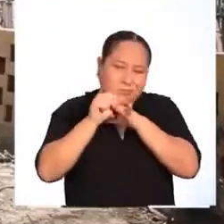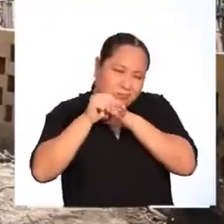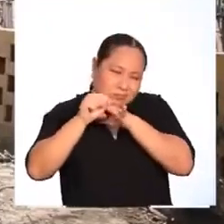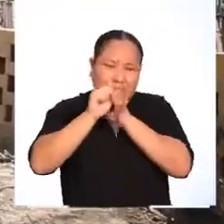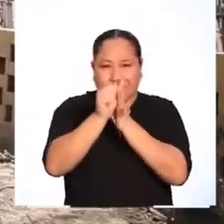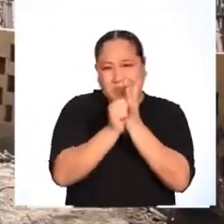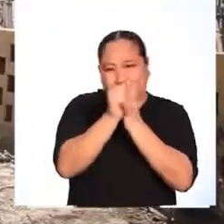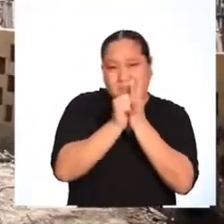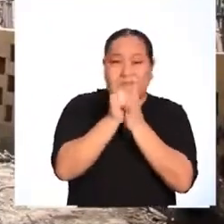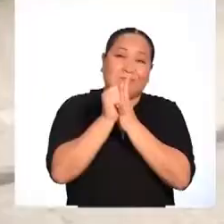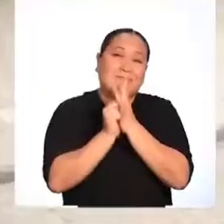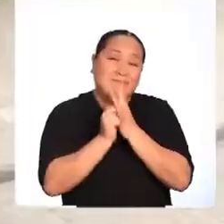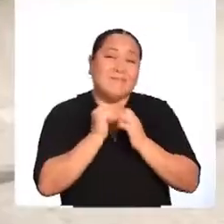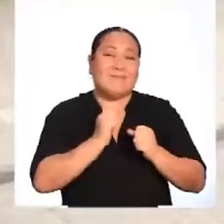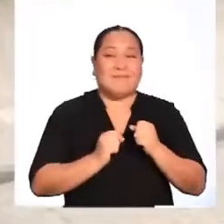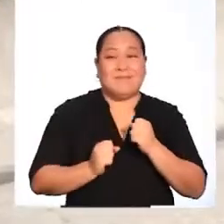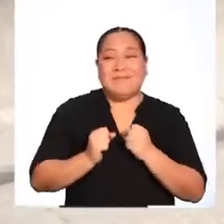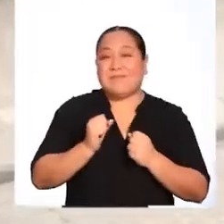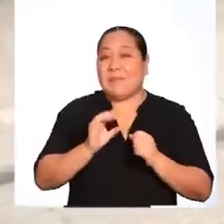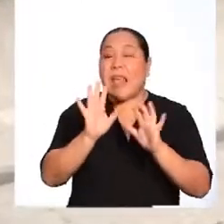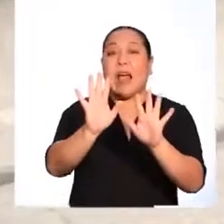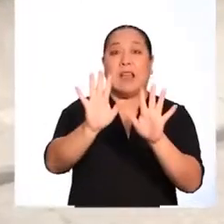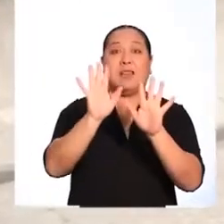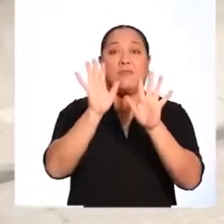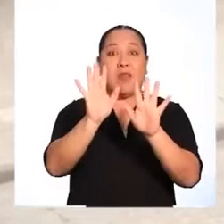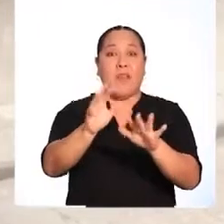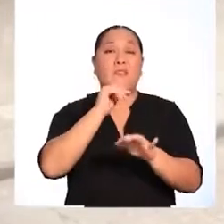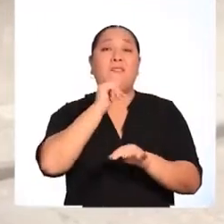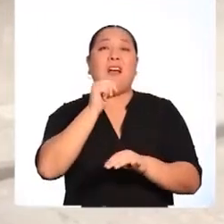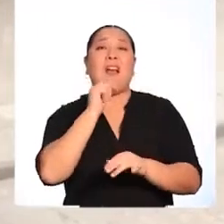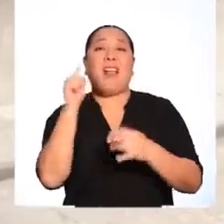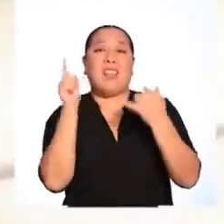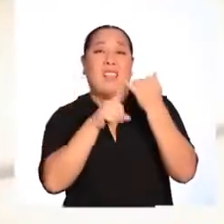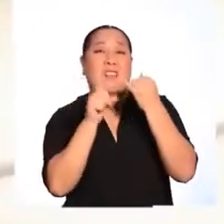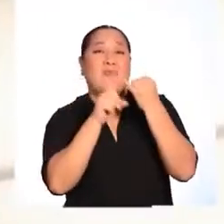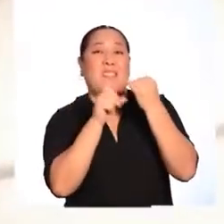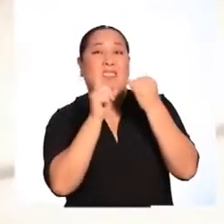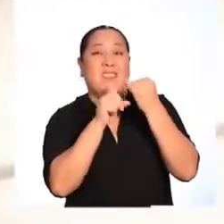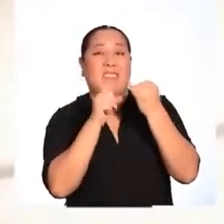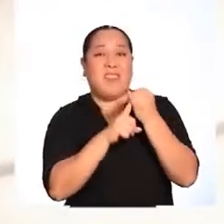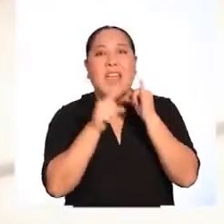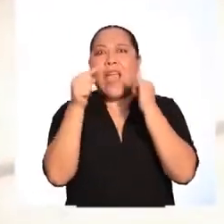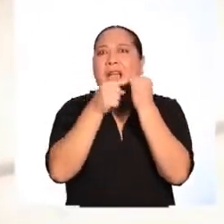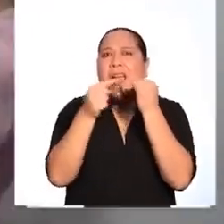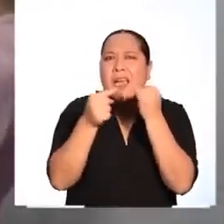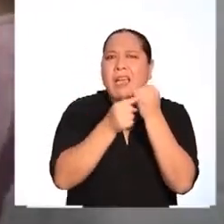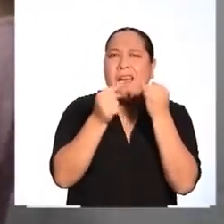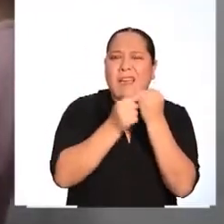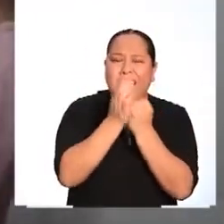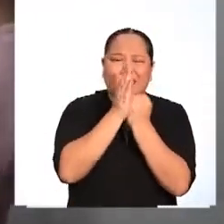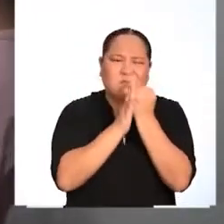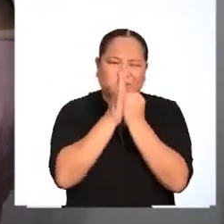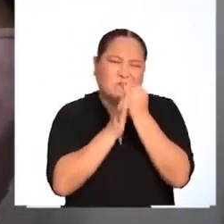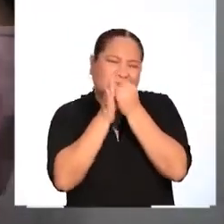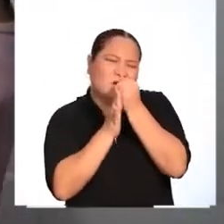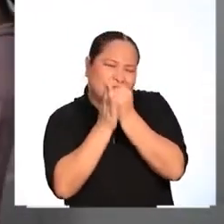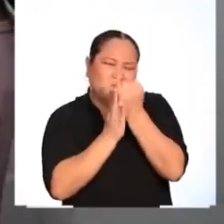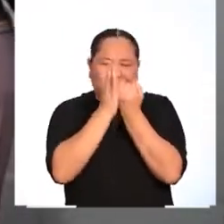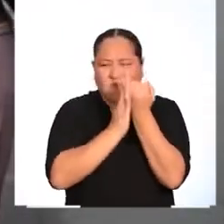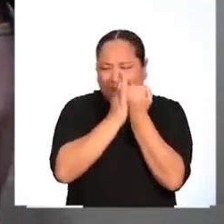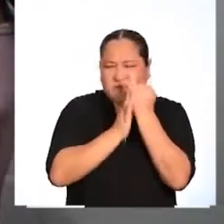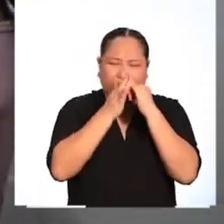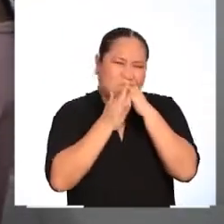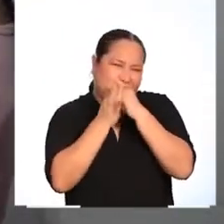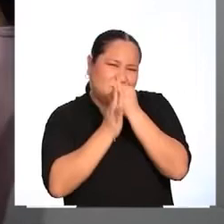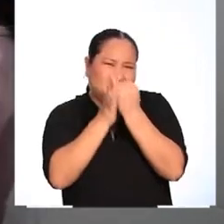te gustó comer en el corazón en cuanto al que te